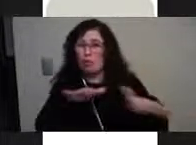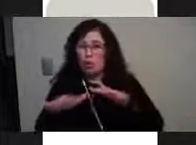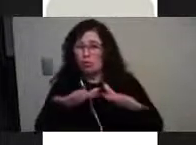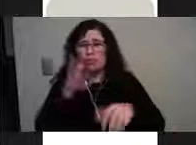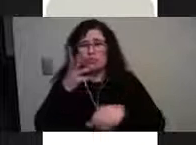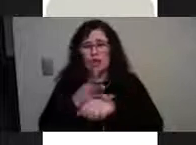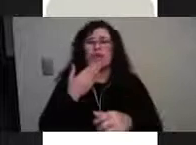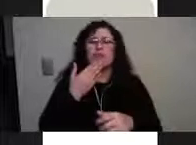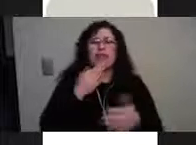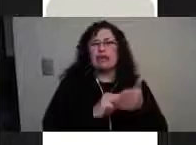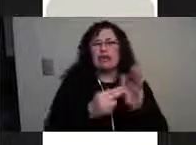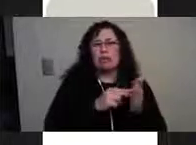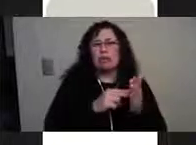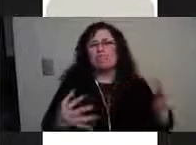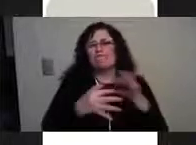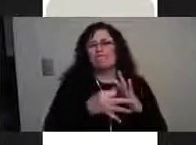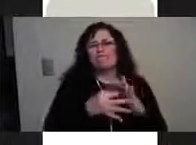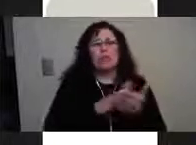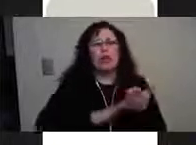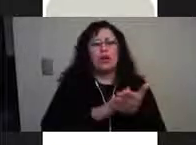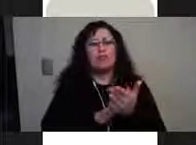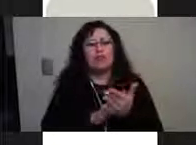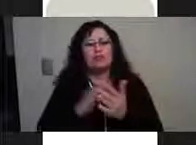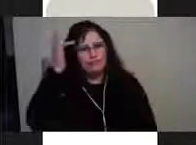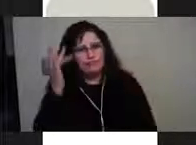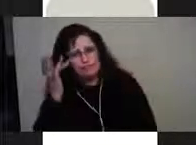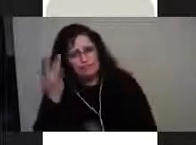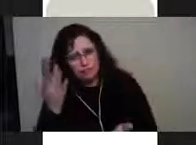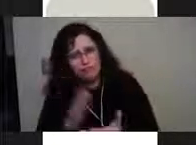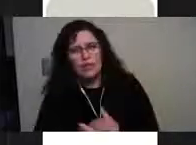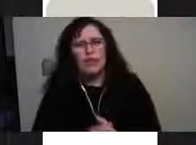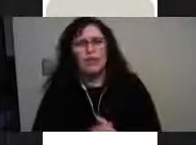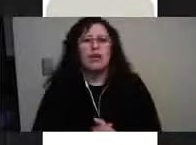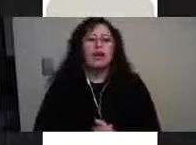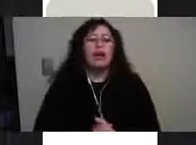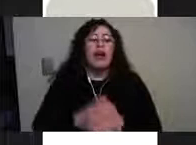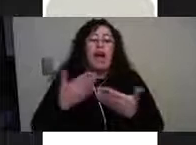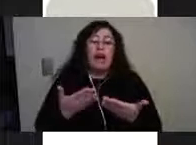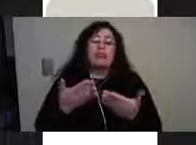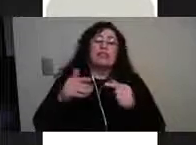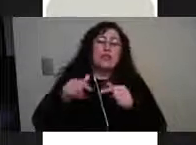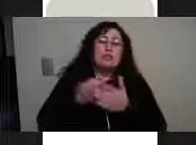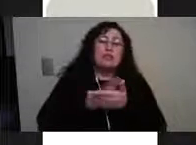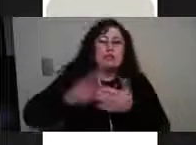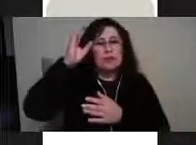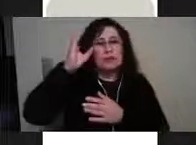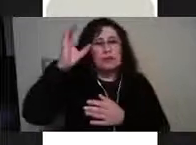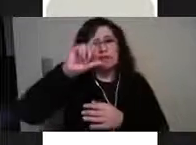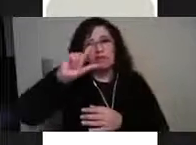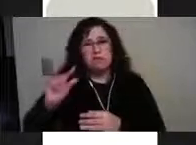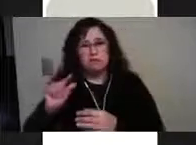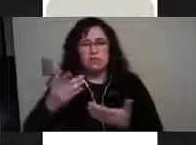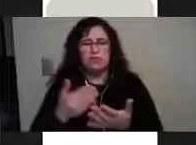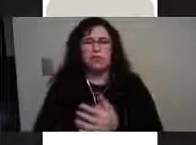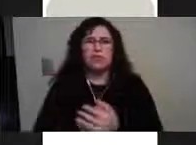de trastornos asociados, como pueden ser un déficit cognitivo, ¿cierto? Que muchas veces fluctúa desde